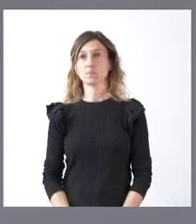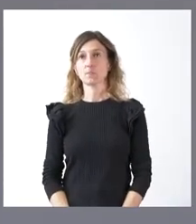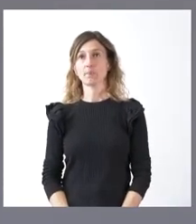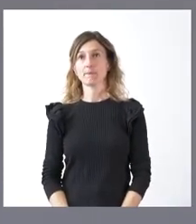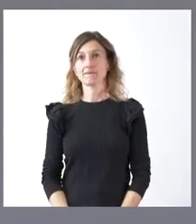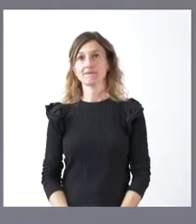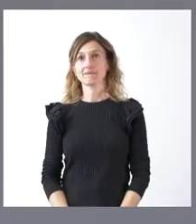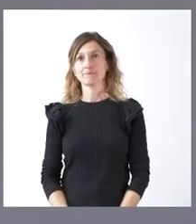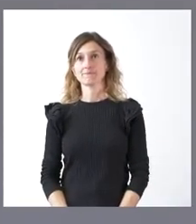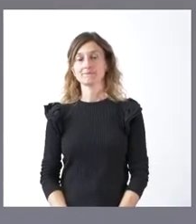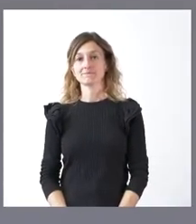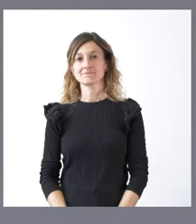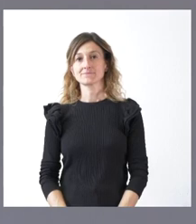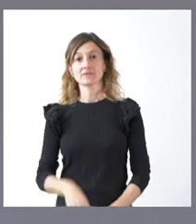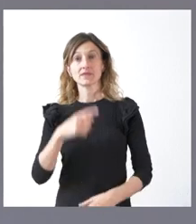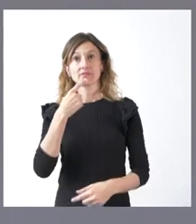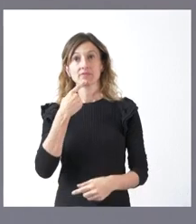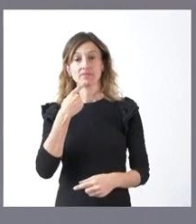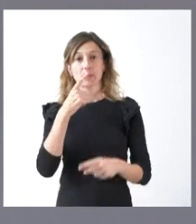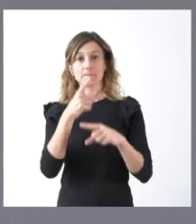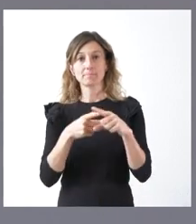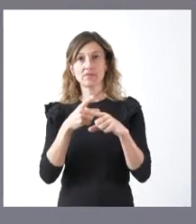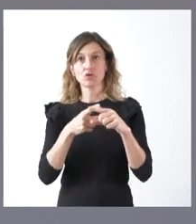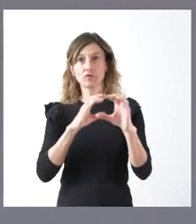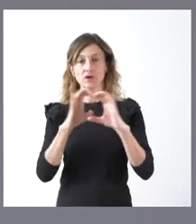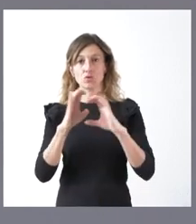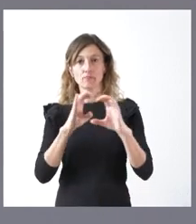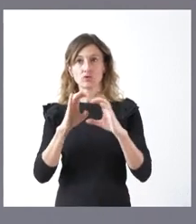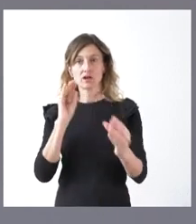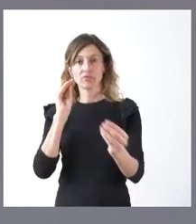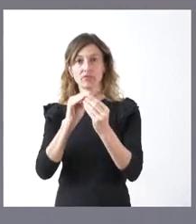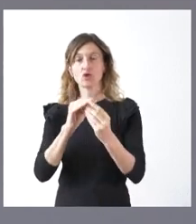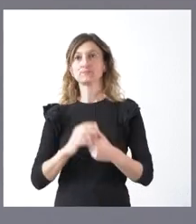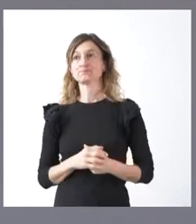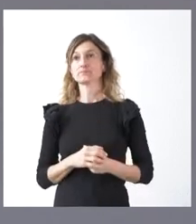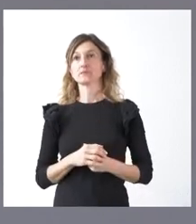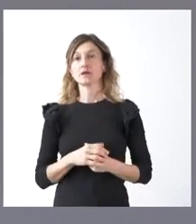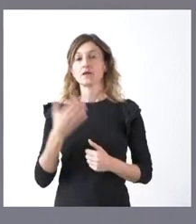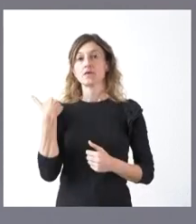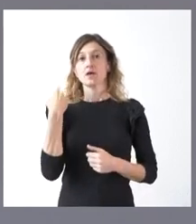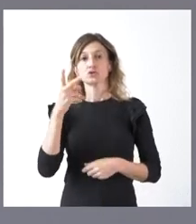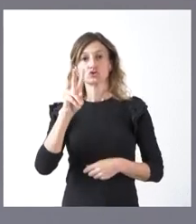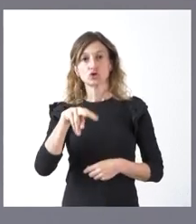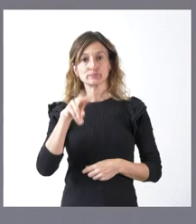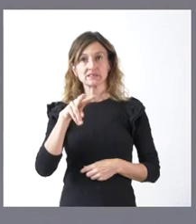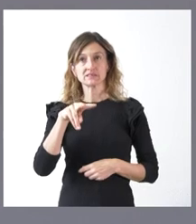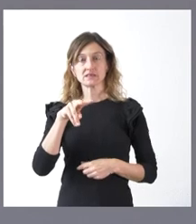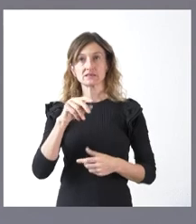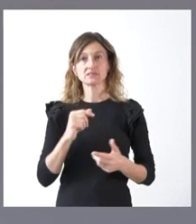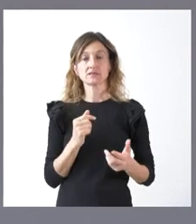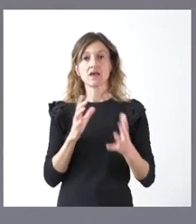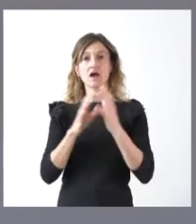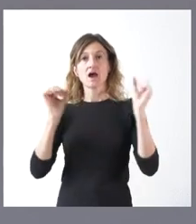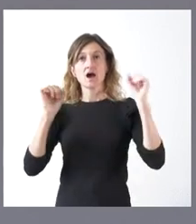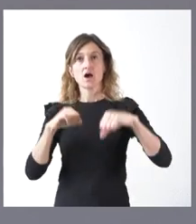si se refiere al medio de comunicación que creo que se refiere hay que recordar que hace dos meses acordó sin ningún voto en